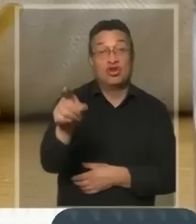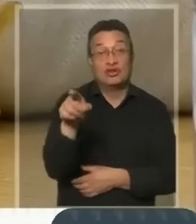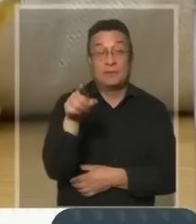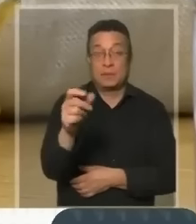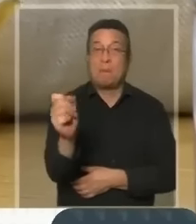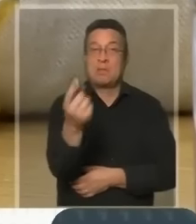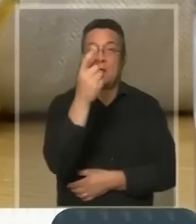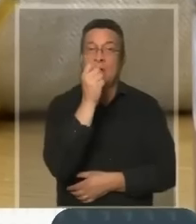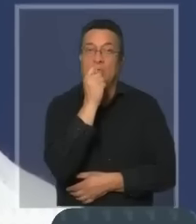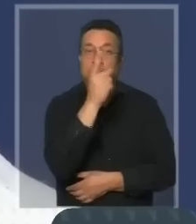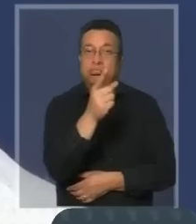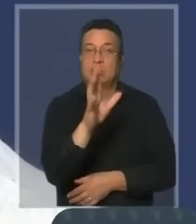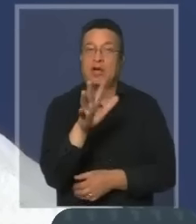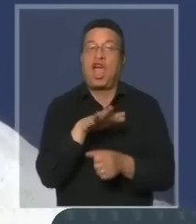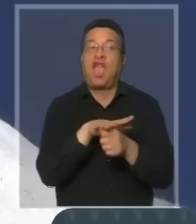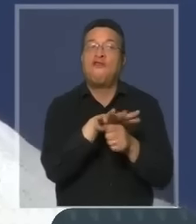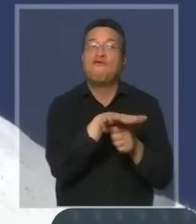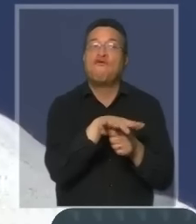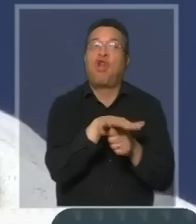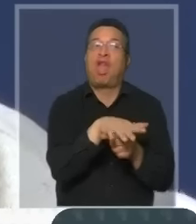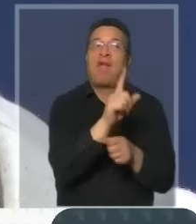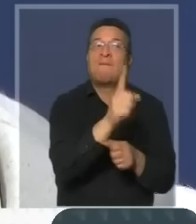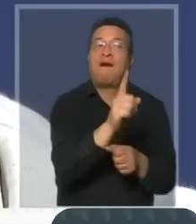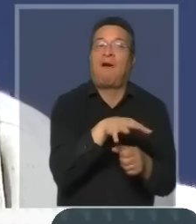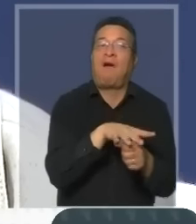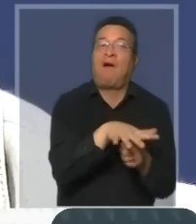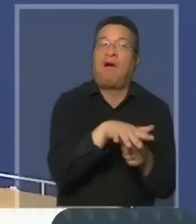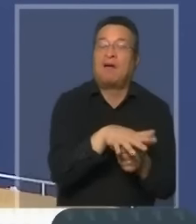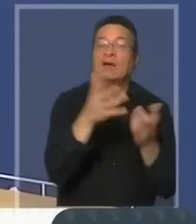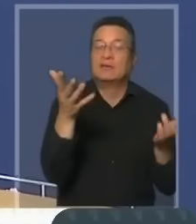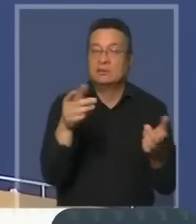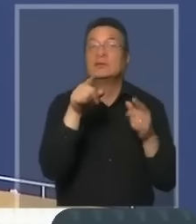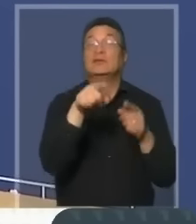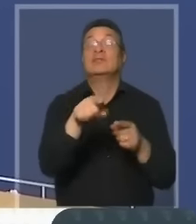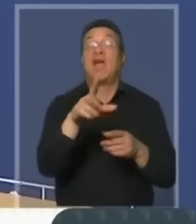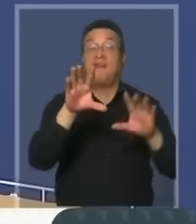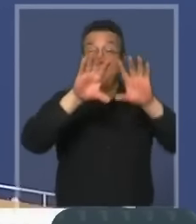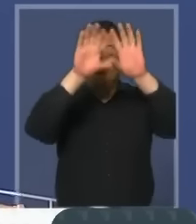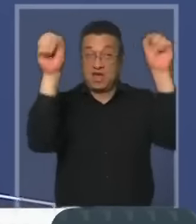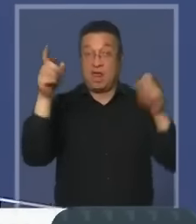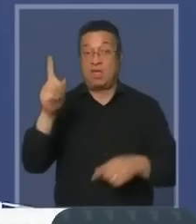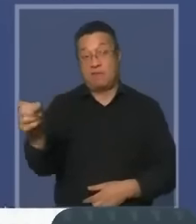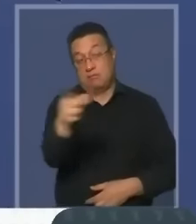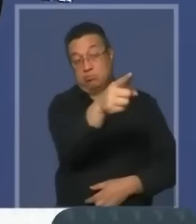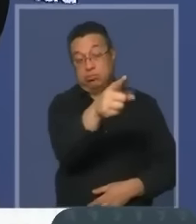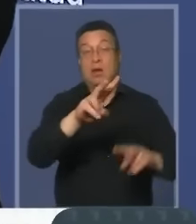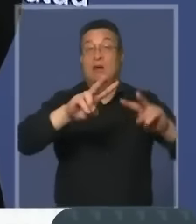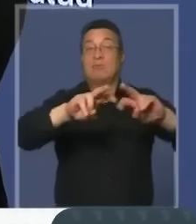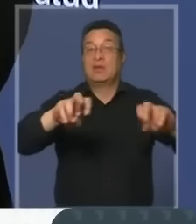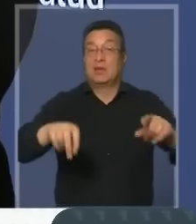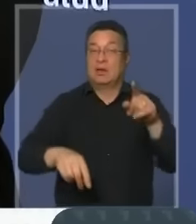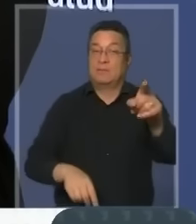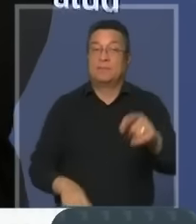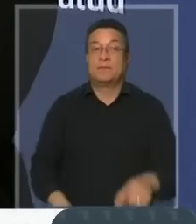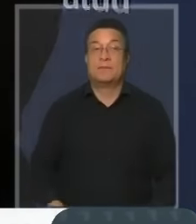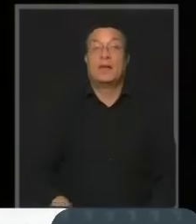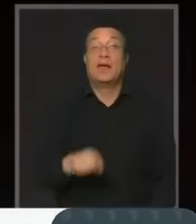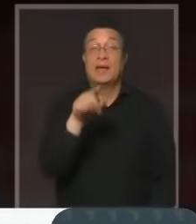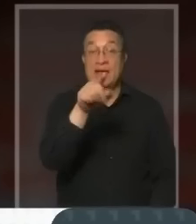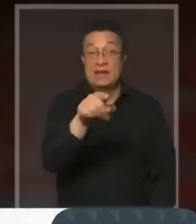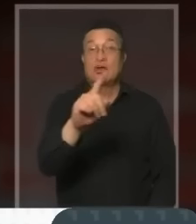denuncia por presunto tráfico de influencias para que sea la Fiscalía la que investigue directamente el caso. Esto no es